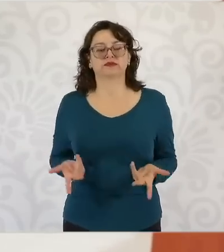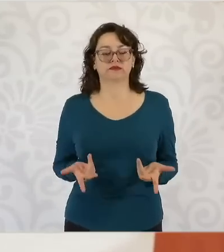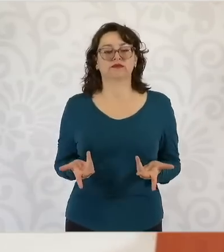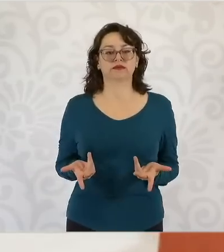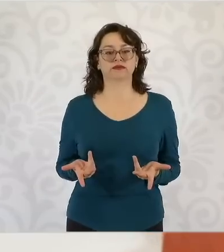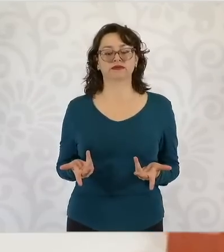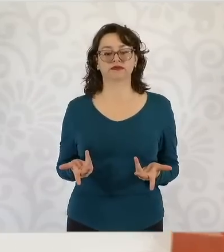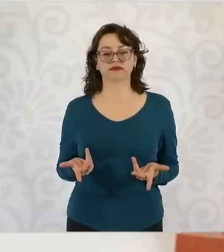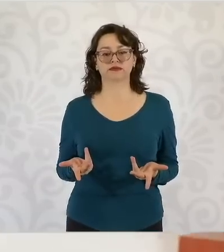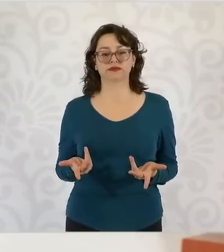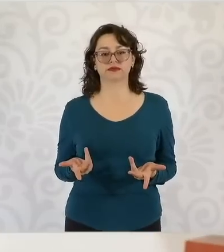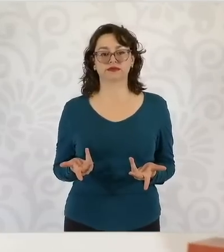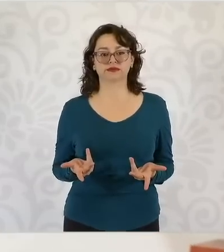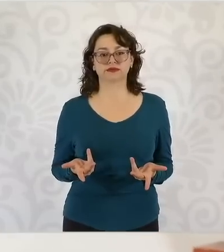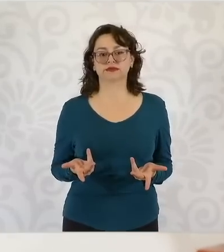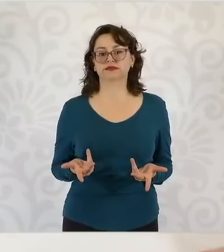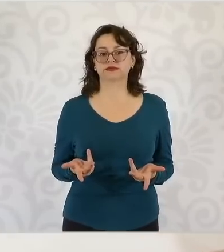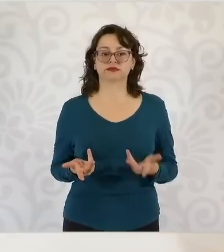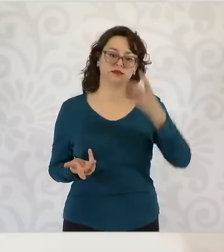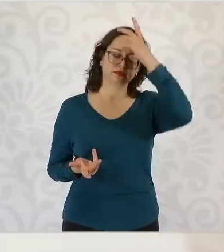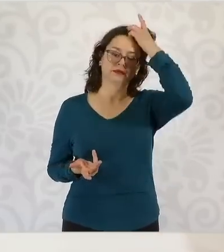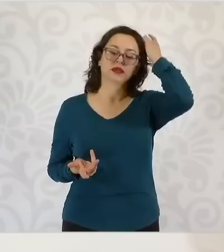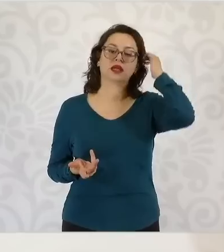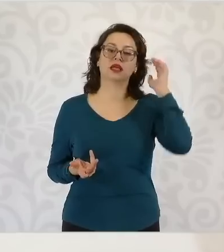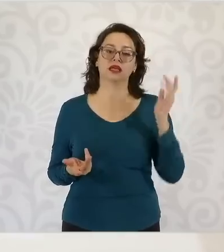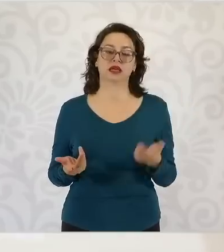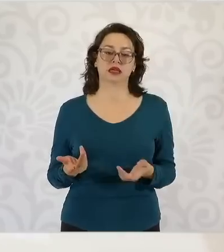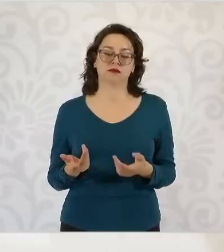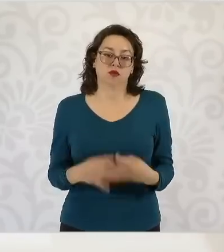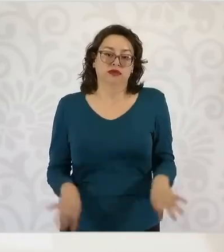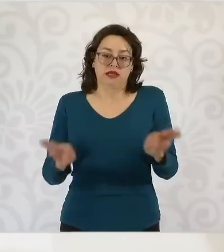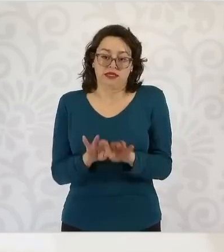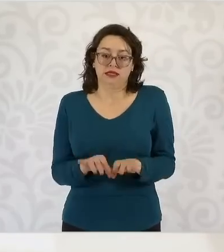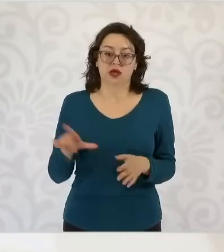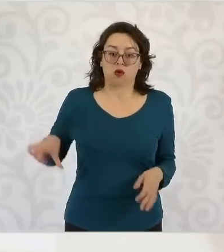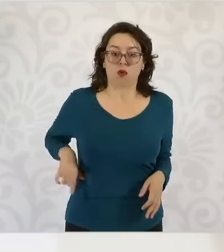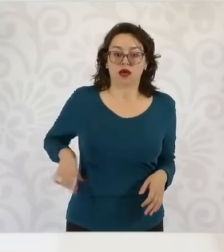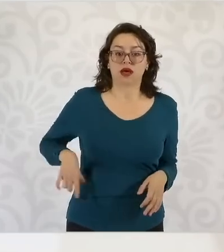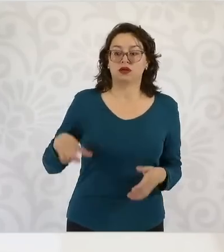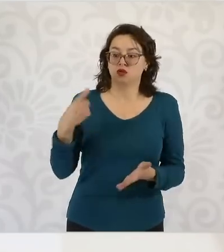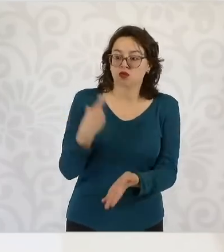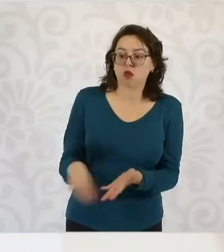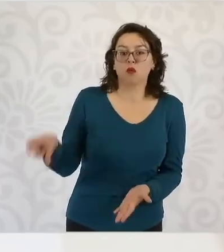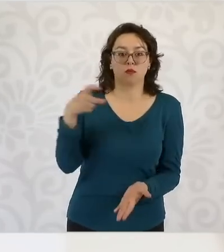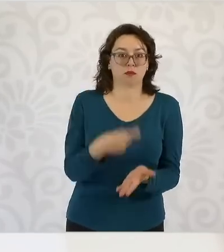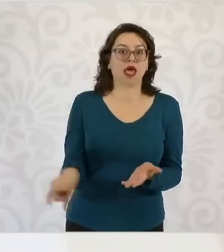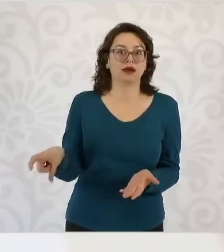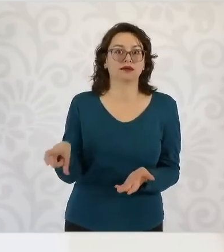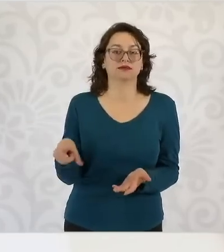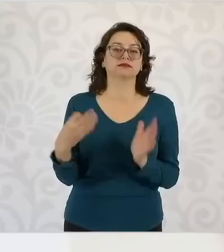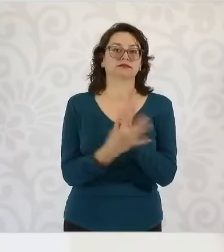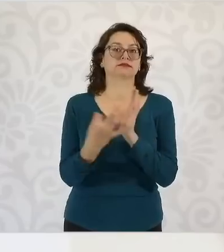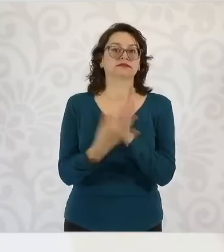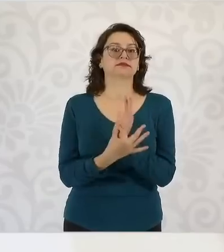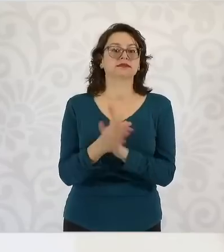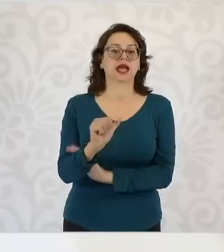compra de distintos productos de acero que vamos a necesitar para